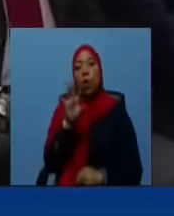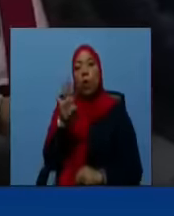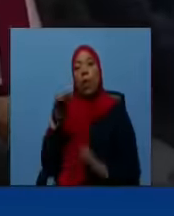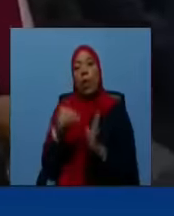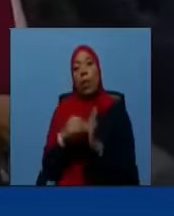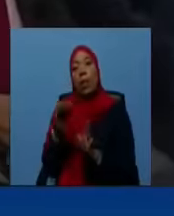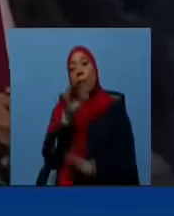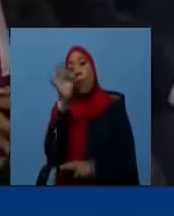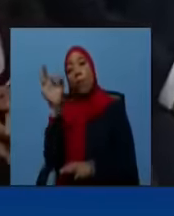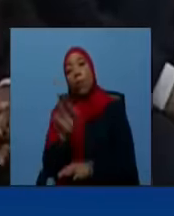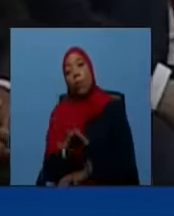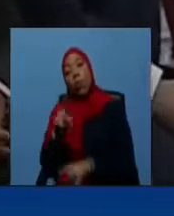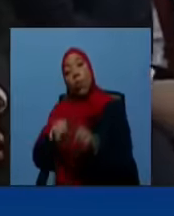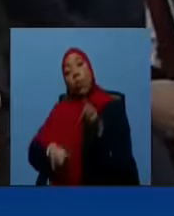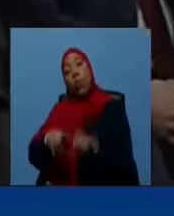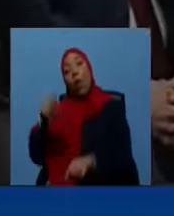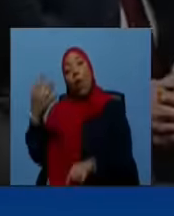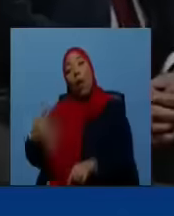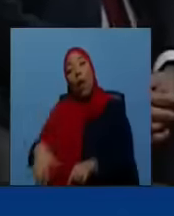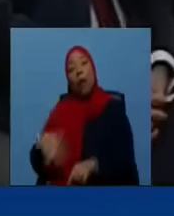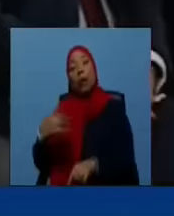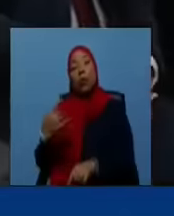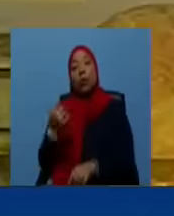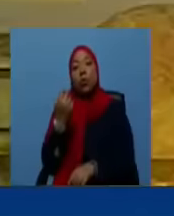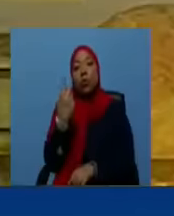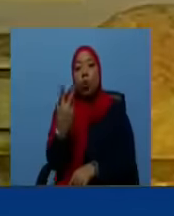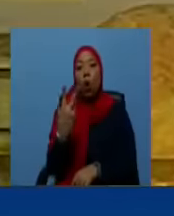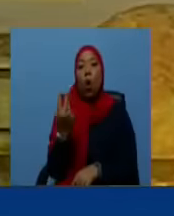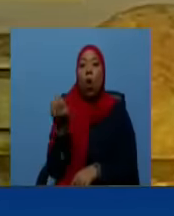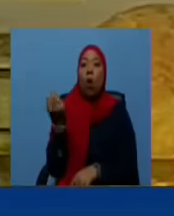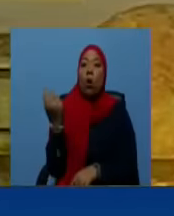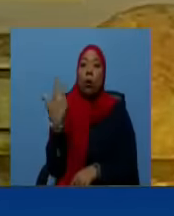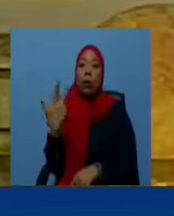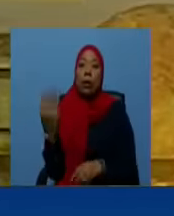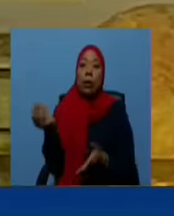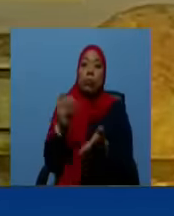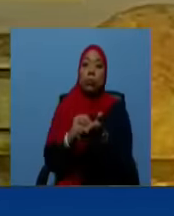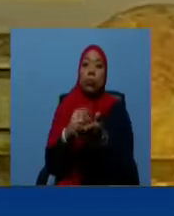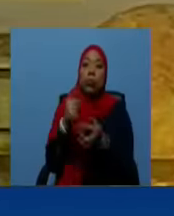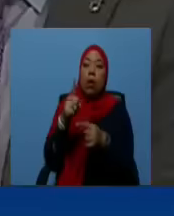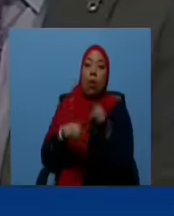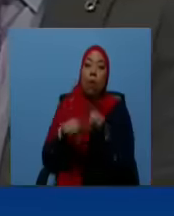344.000%. Los precios crecían 2 o 3 veces.